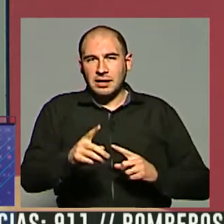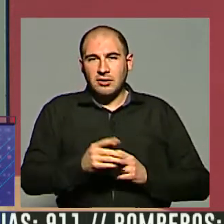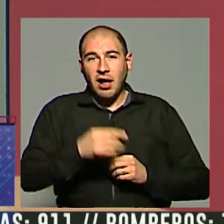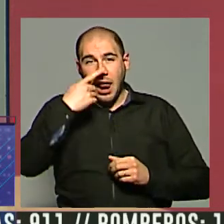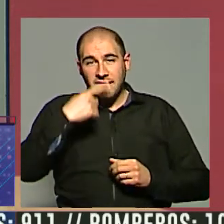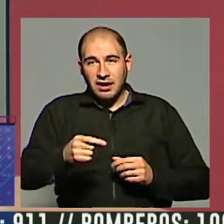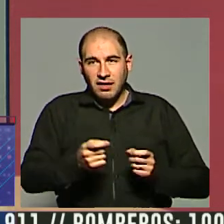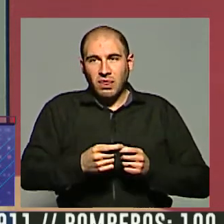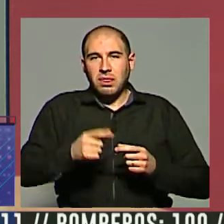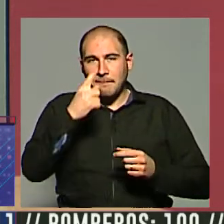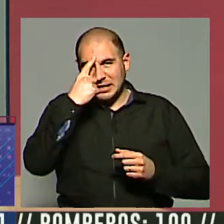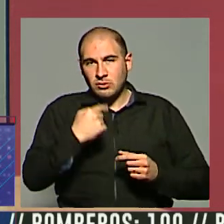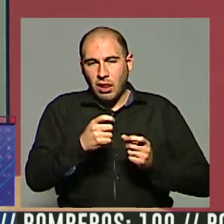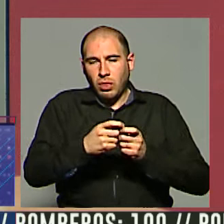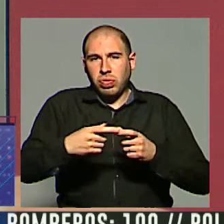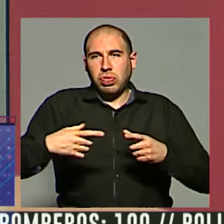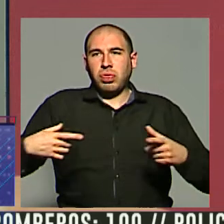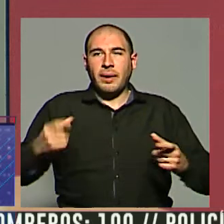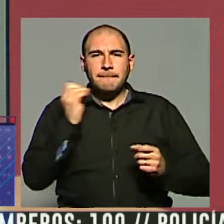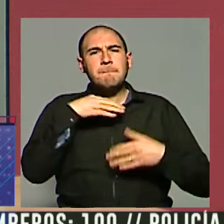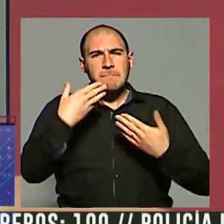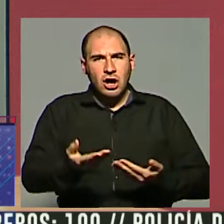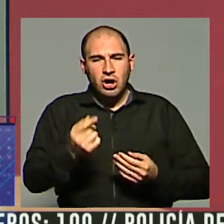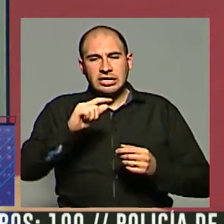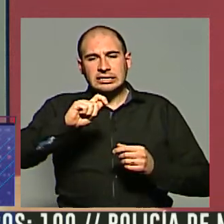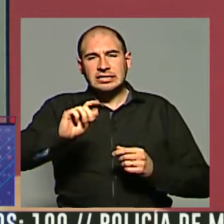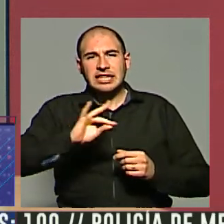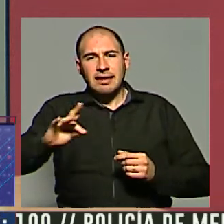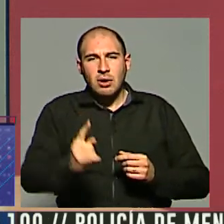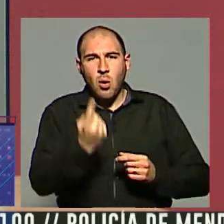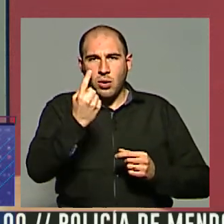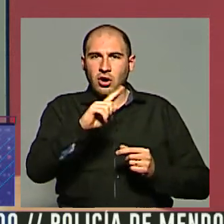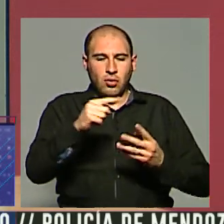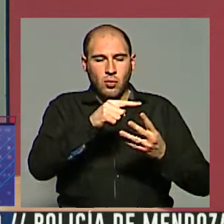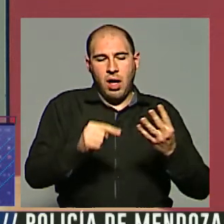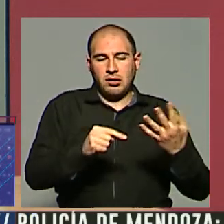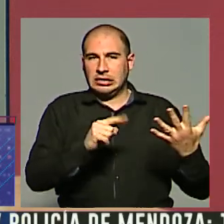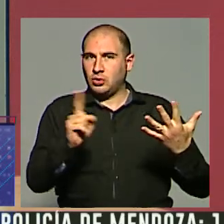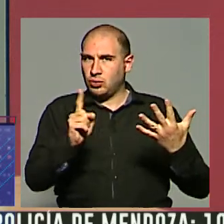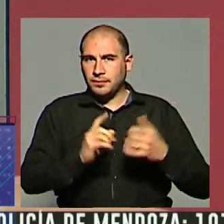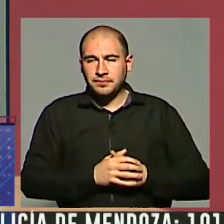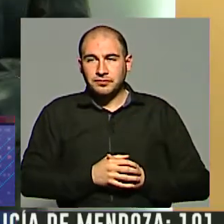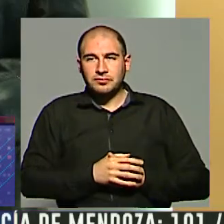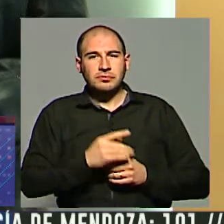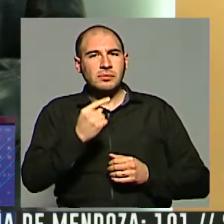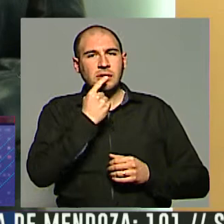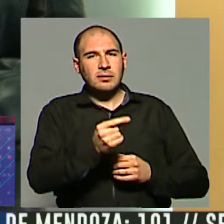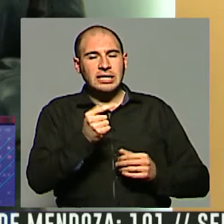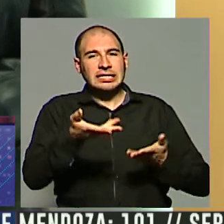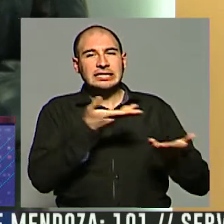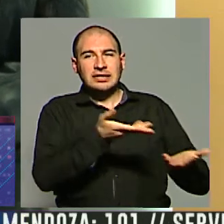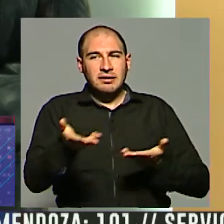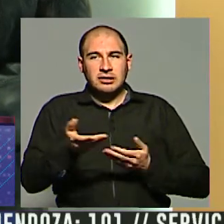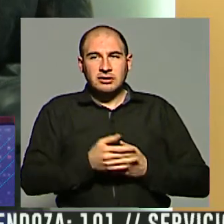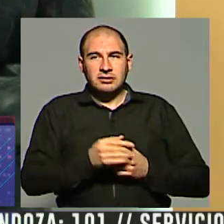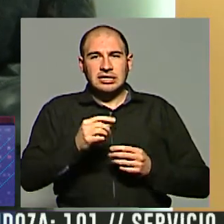termina creciendo mes a mes, con lo cual es aconsejable tener una sola deuda y no 4 o 5. José, teniendo en cuenta que los servicios han